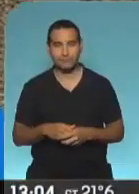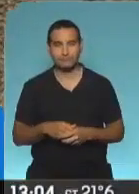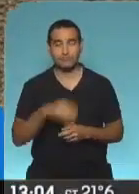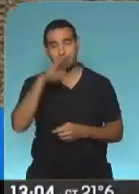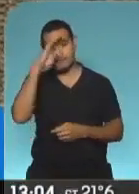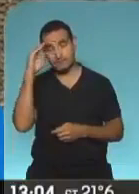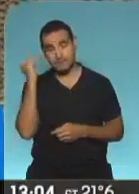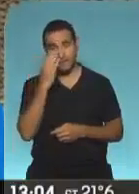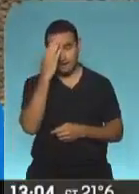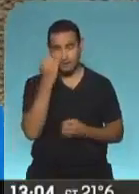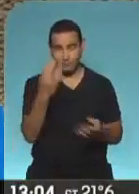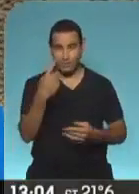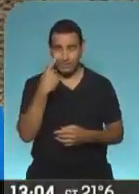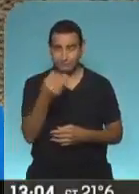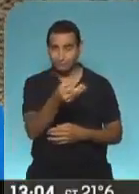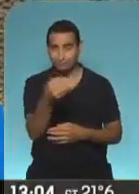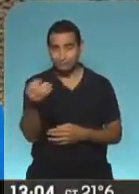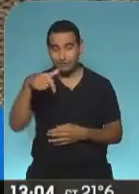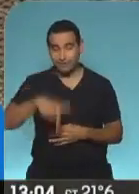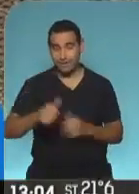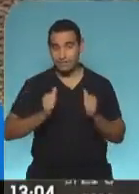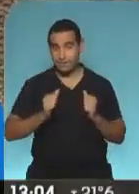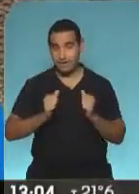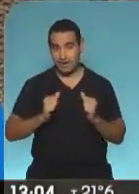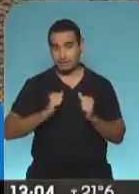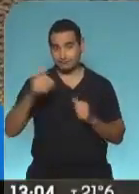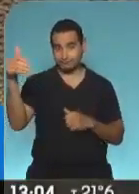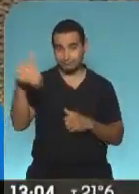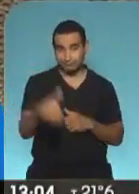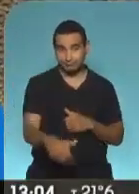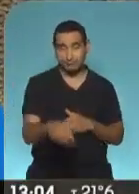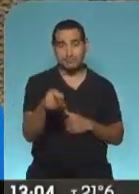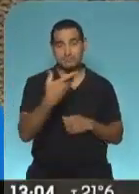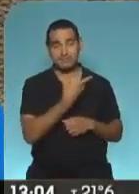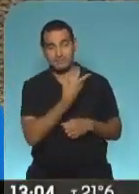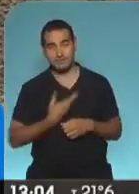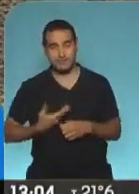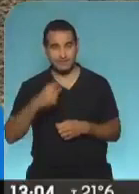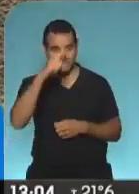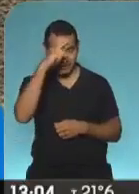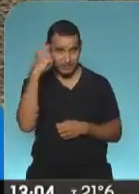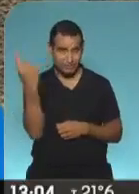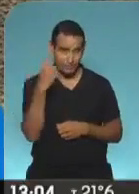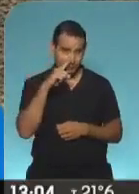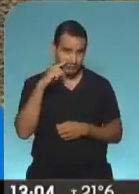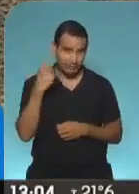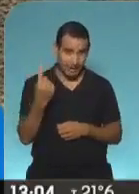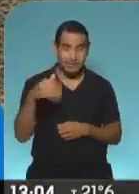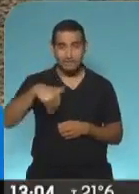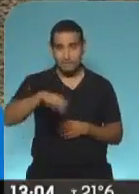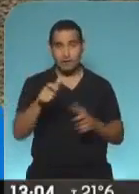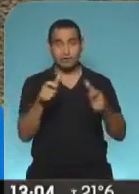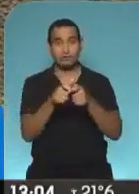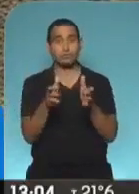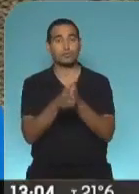Silvia, Alejandro, buen día. Es así, estamos aguardando la presencia, la llegada del presidente de la República, Alberto Fernández. Se va a reunir con